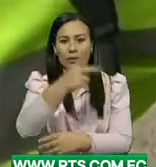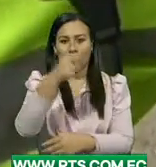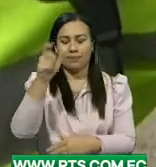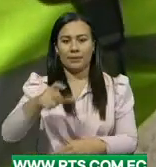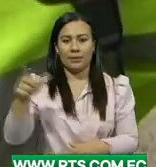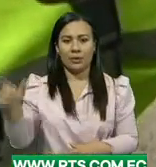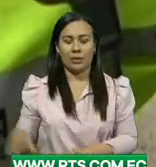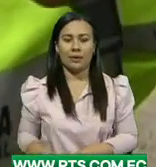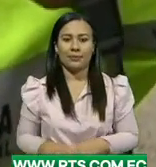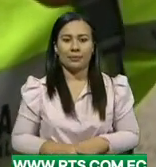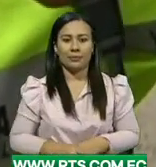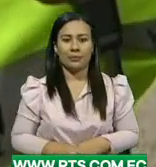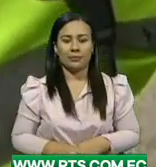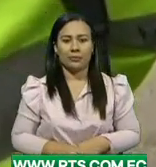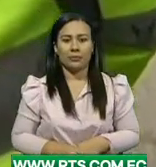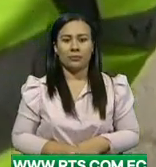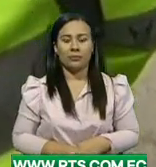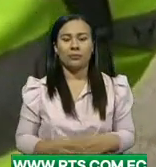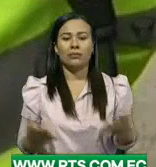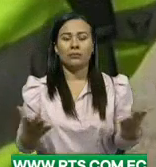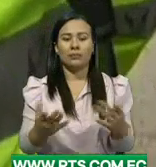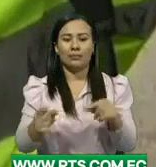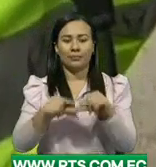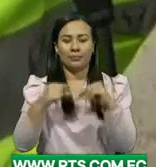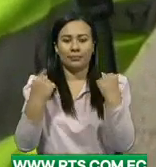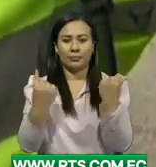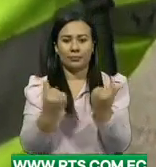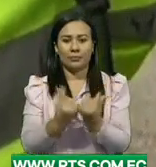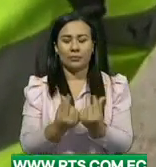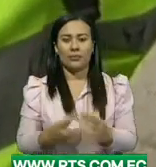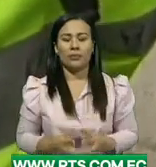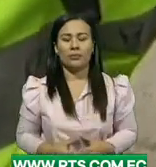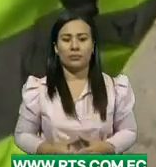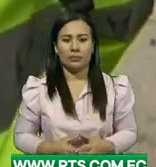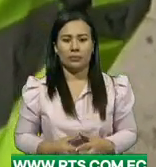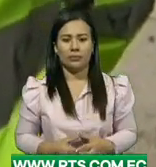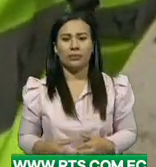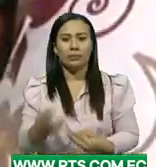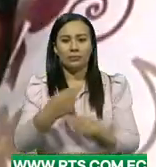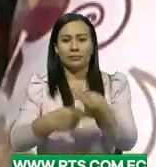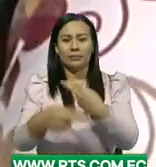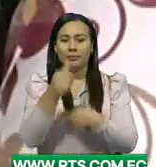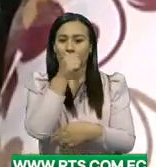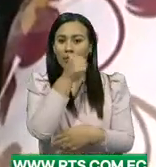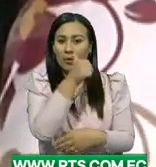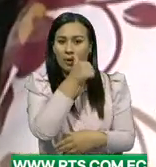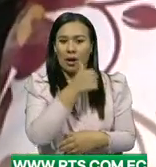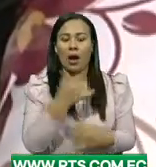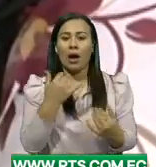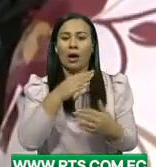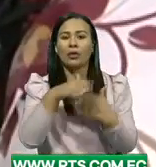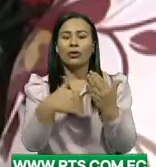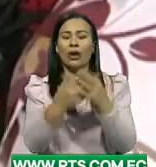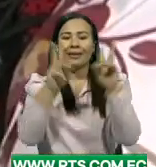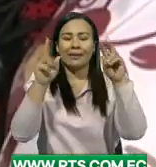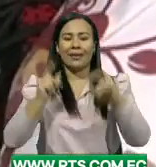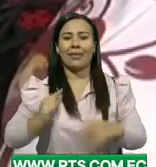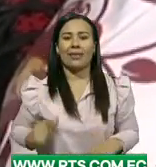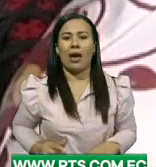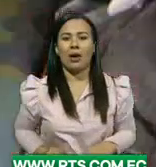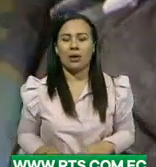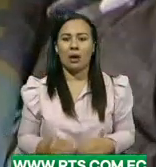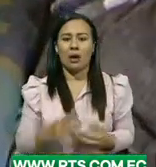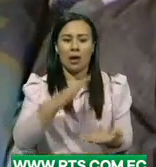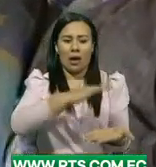ciudadanos pertenecientes a un grupo de microtráfico. Todo esto se da debido a que gran cantidad